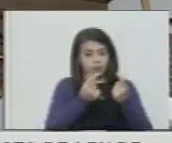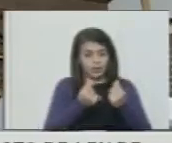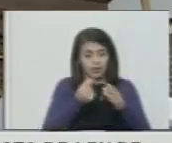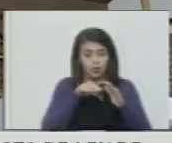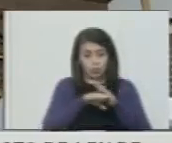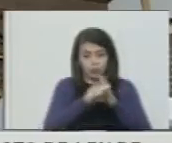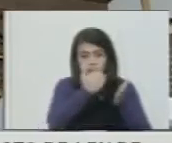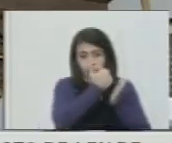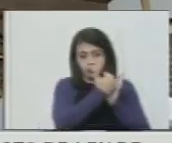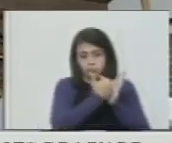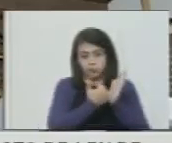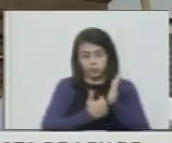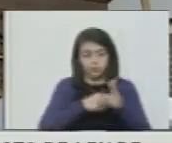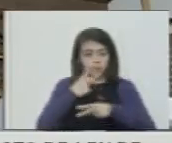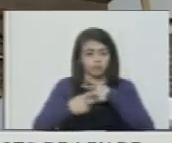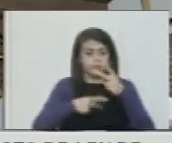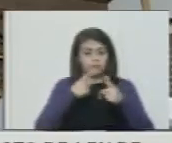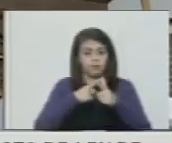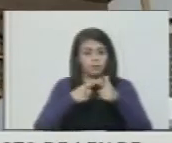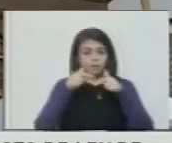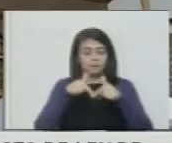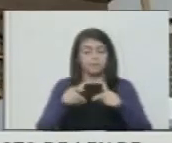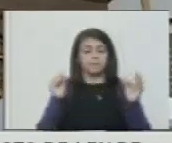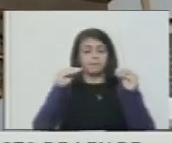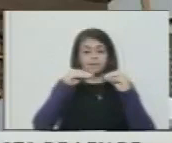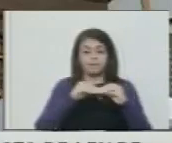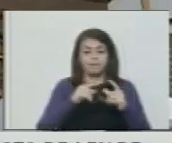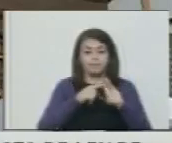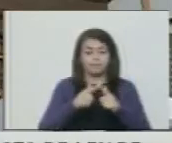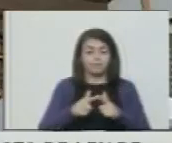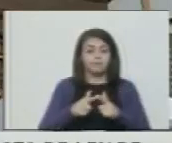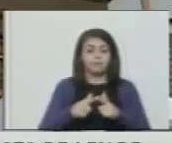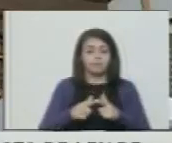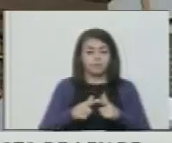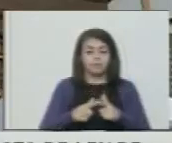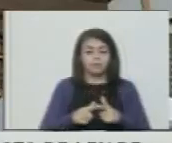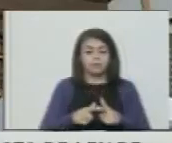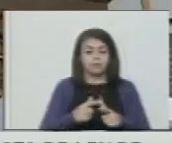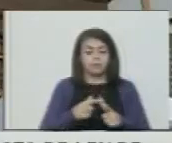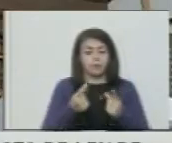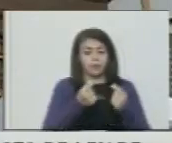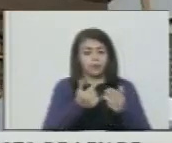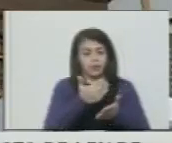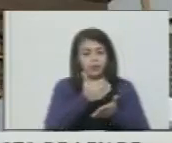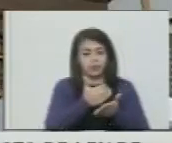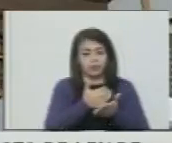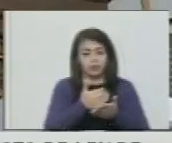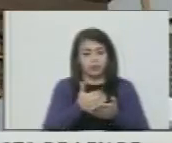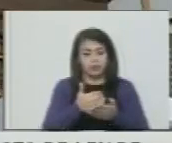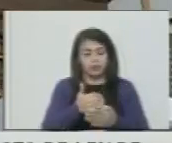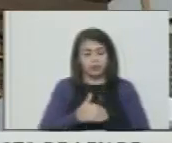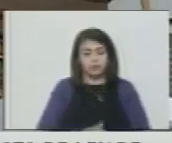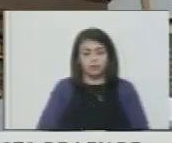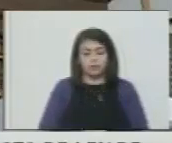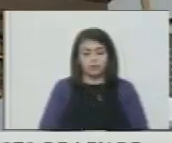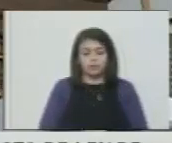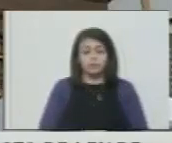estados financieros dentro del procedimiento y adecuación de los estados